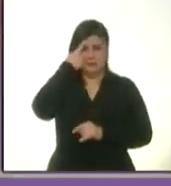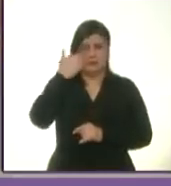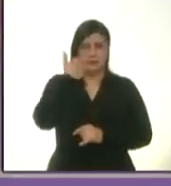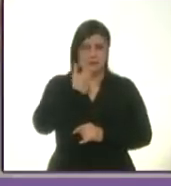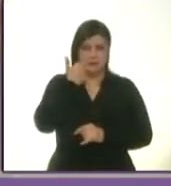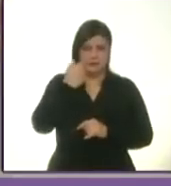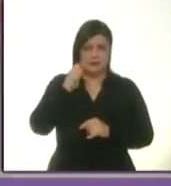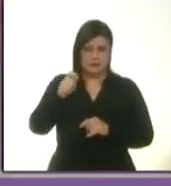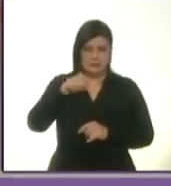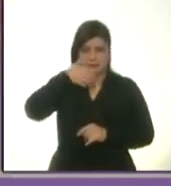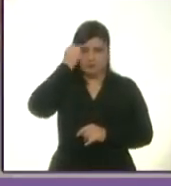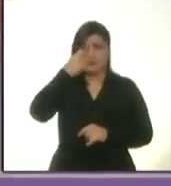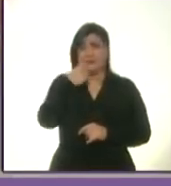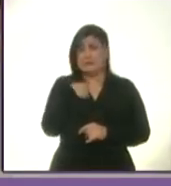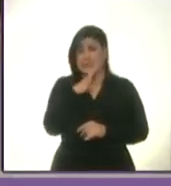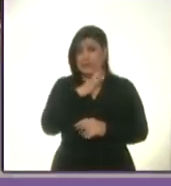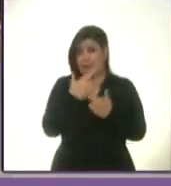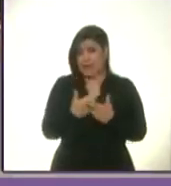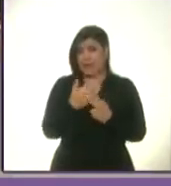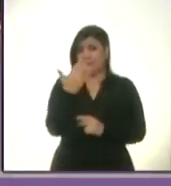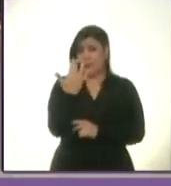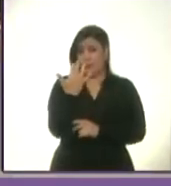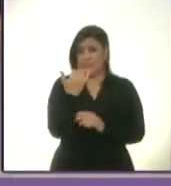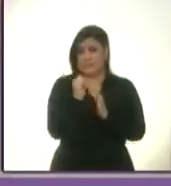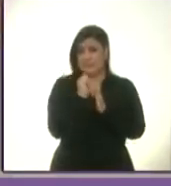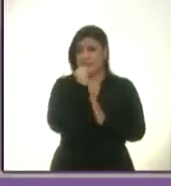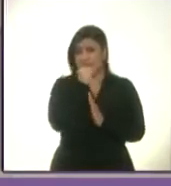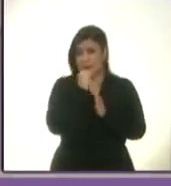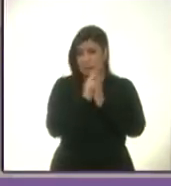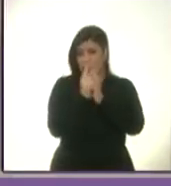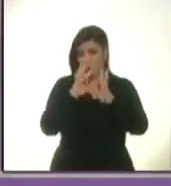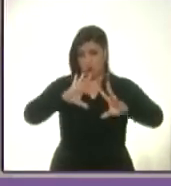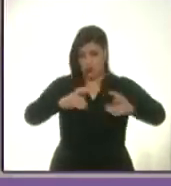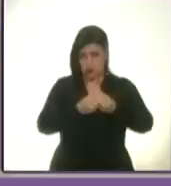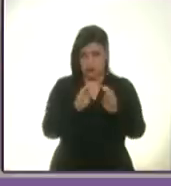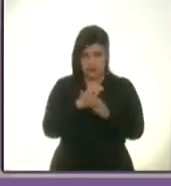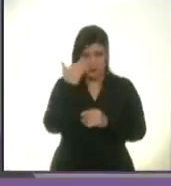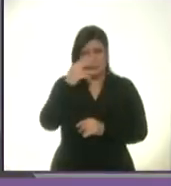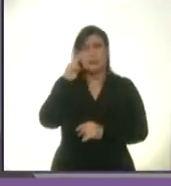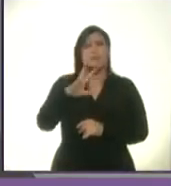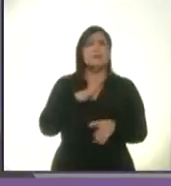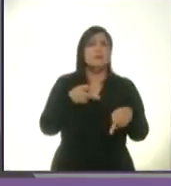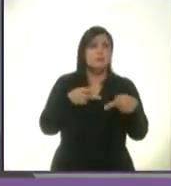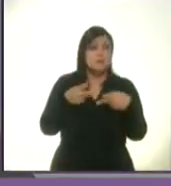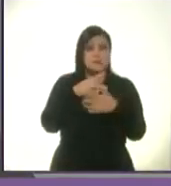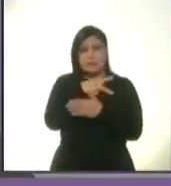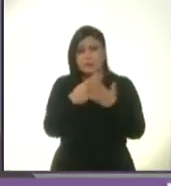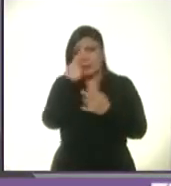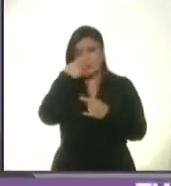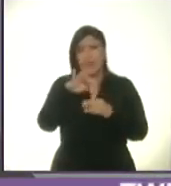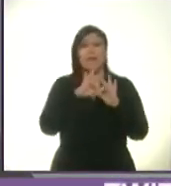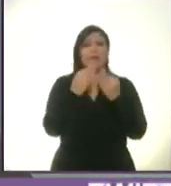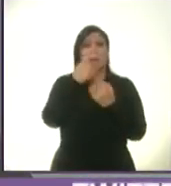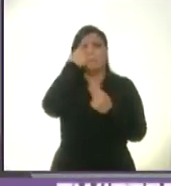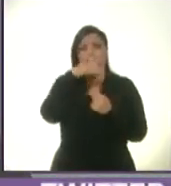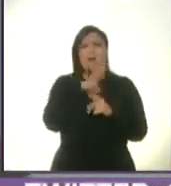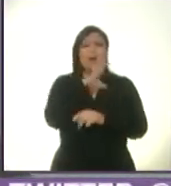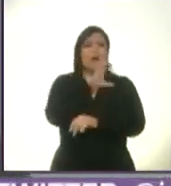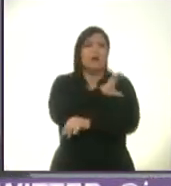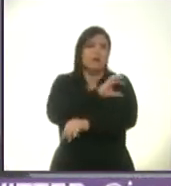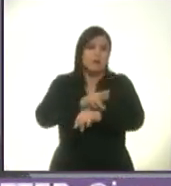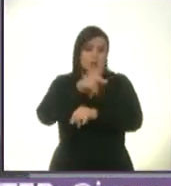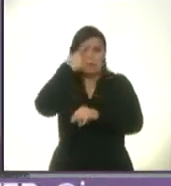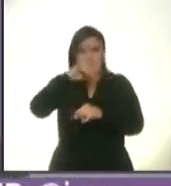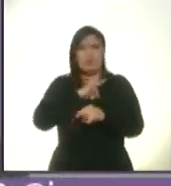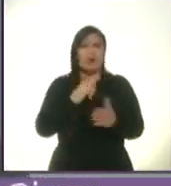que le quedan 56 segundos de tiempo total como parte de la planeación y las formas de coordinación se propone una reforma